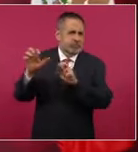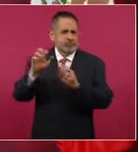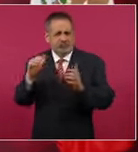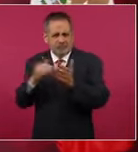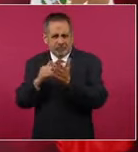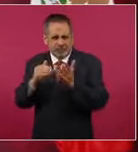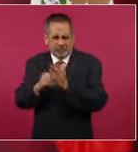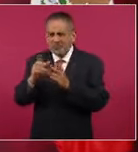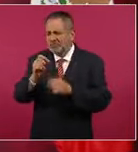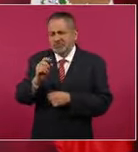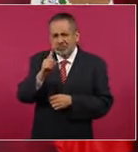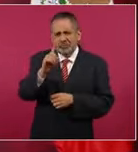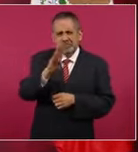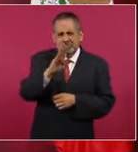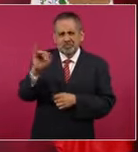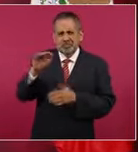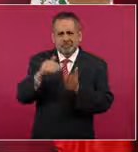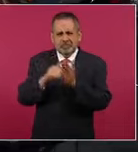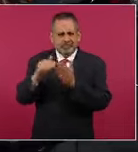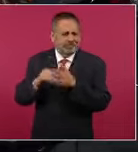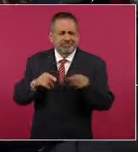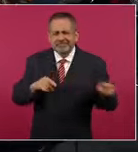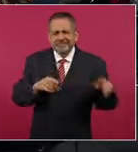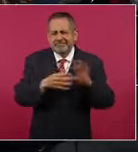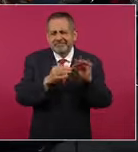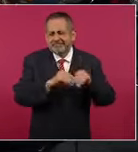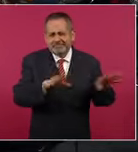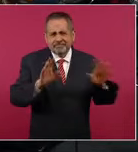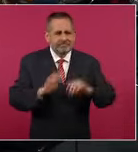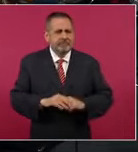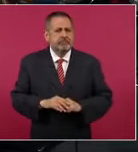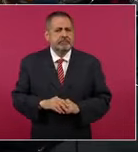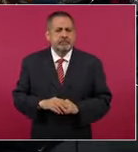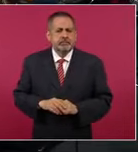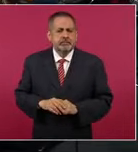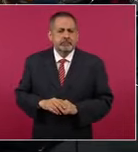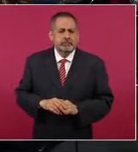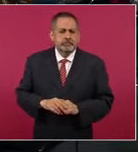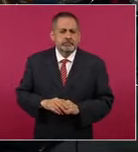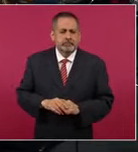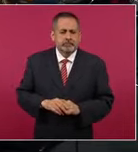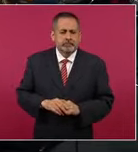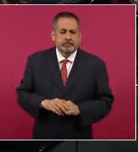800,000 millones o 1 billón, por ahí tiene su… ¿Sí? ¿A quién?